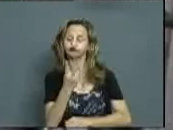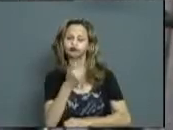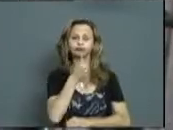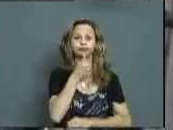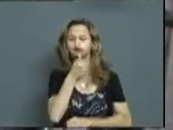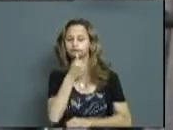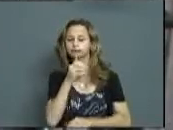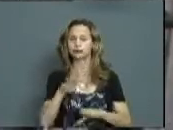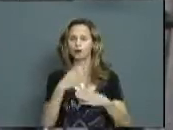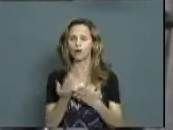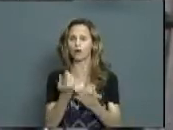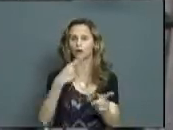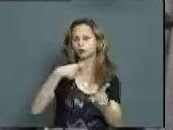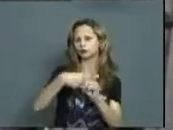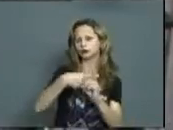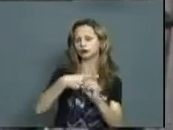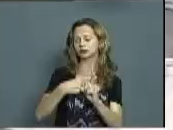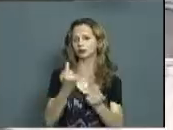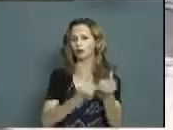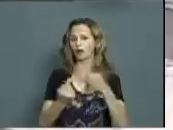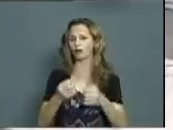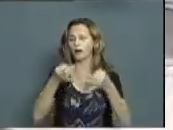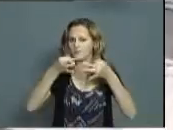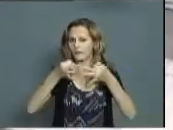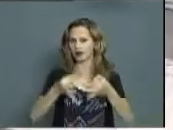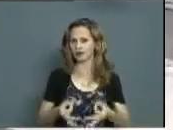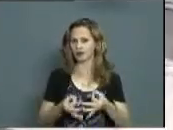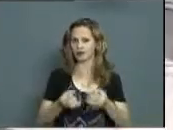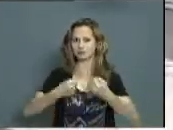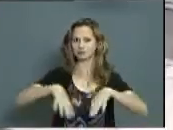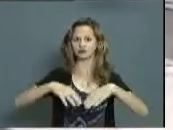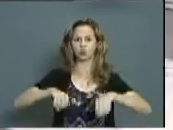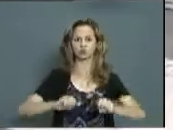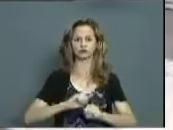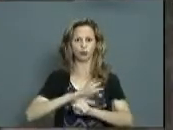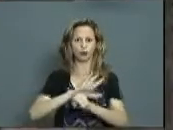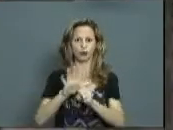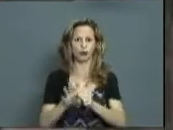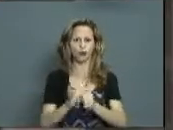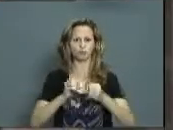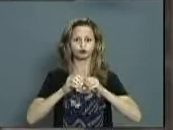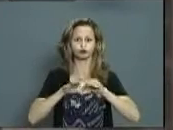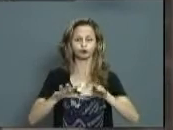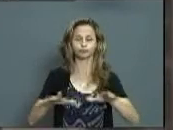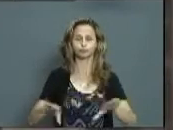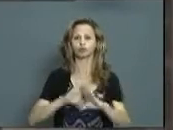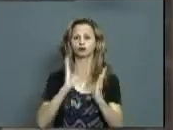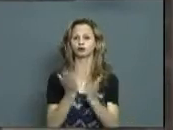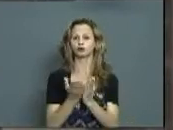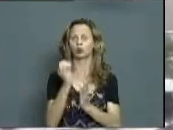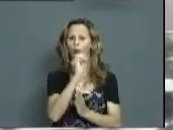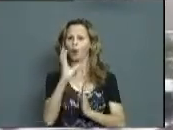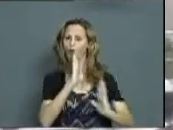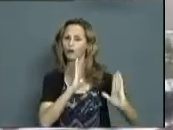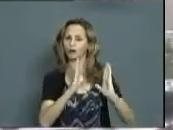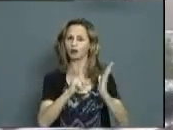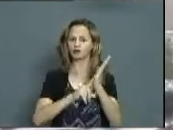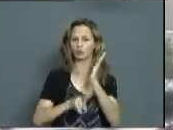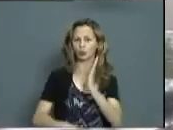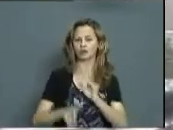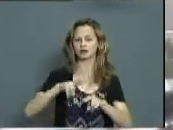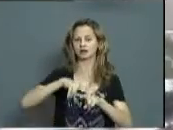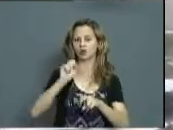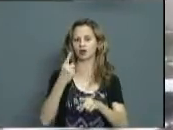y positivos. Es la realidad de un panorama higiénico-epidemiológico complejo en esta región oriental. De ahí que el ministro de